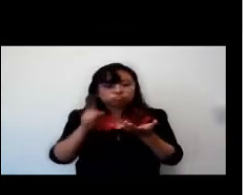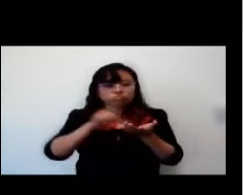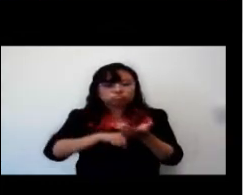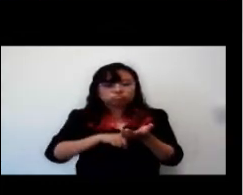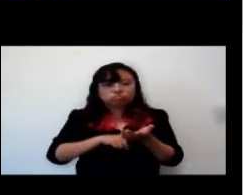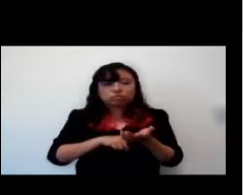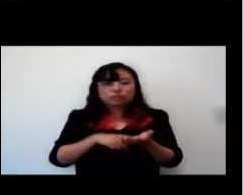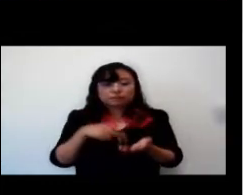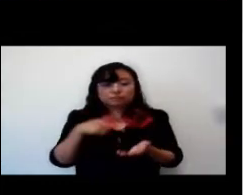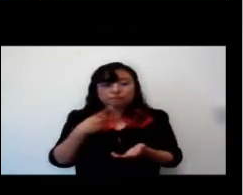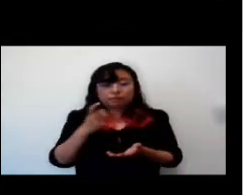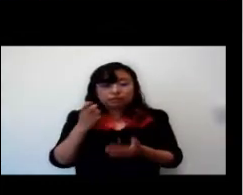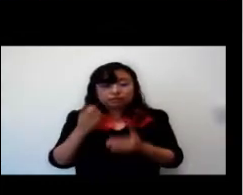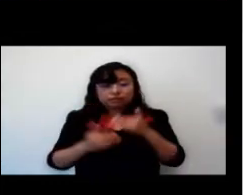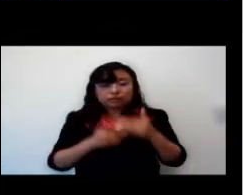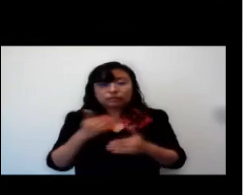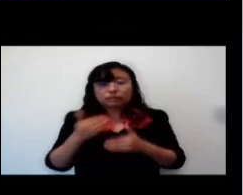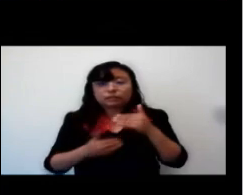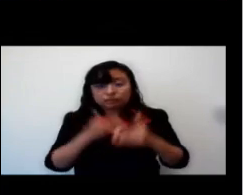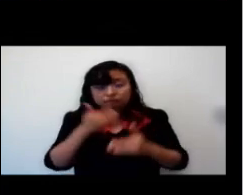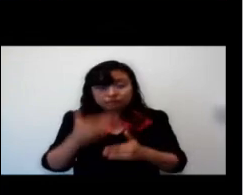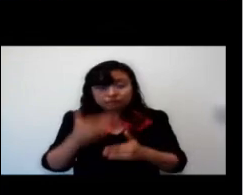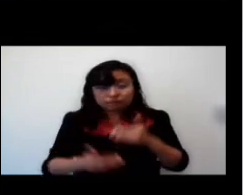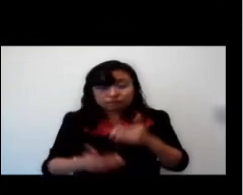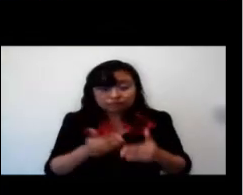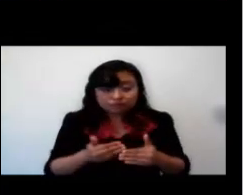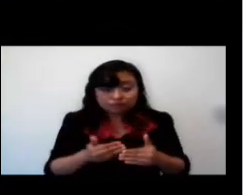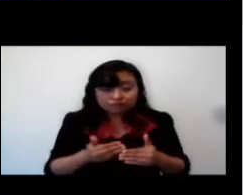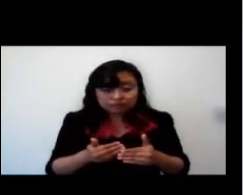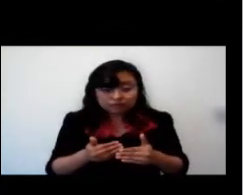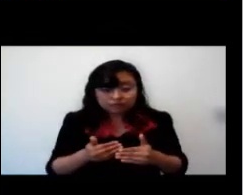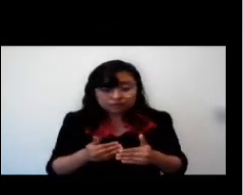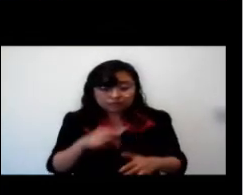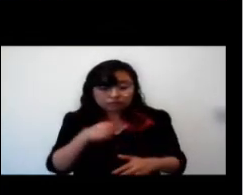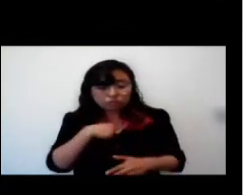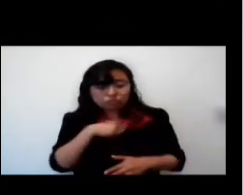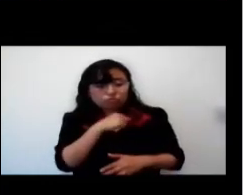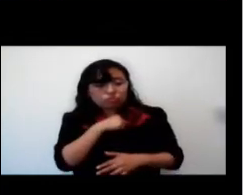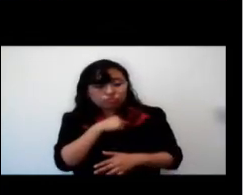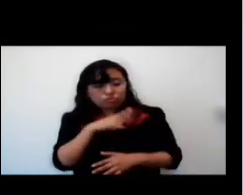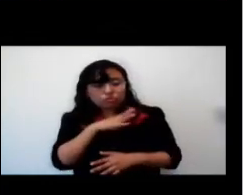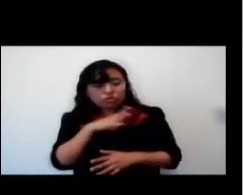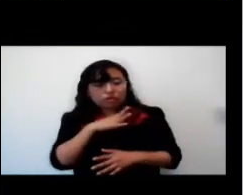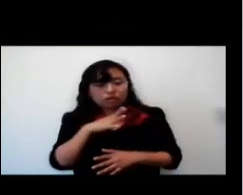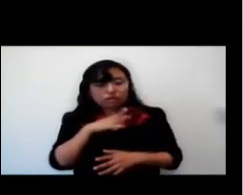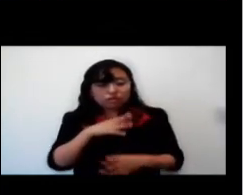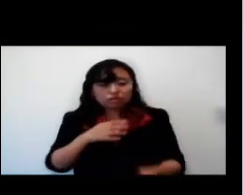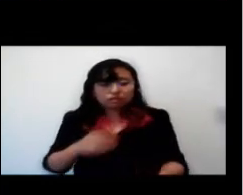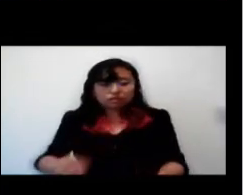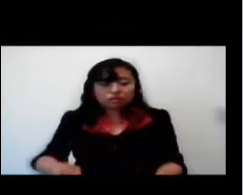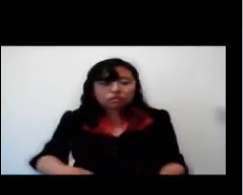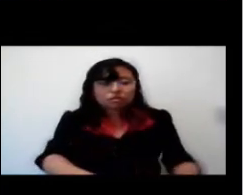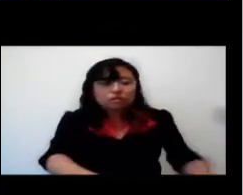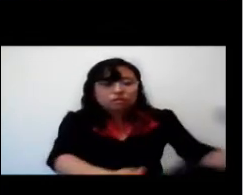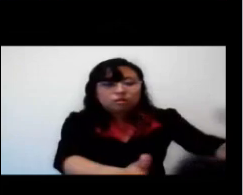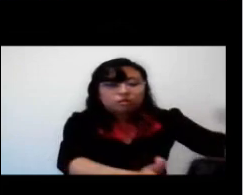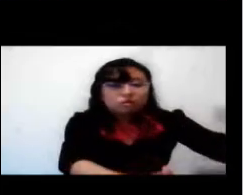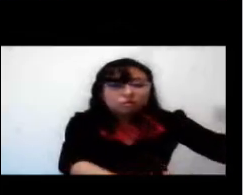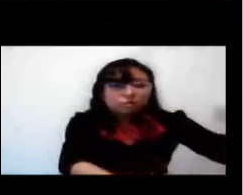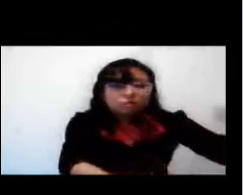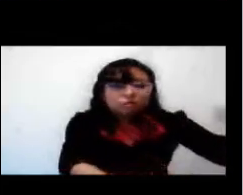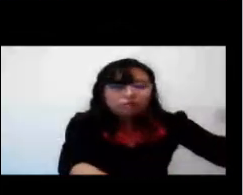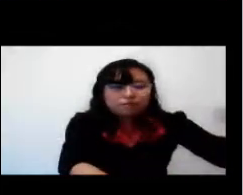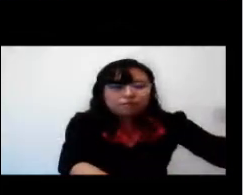electricidad viaja a través del electrodo y nosotros en una cirugía metemos este electrodo al caracolito, a la cóclea.